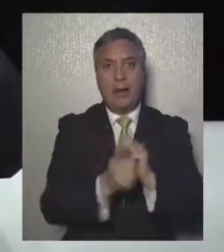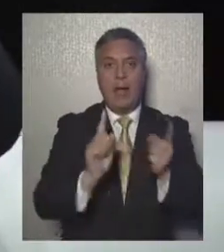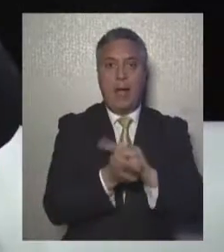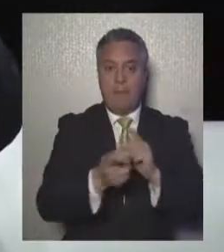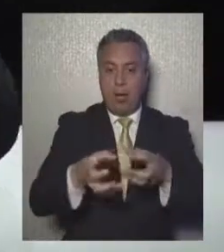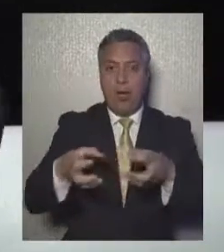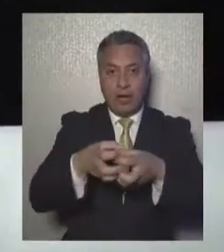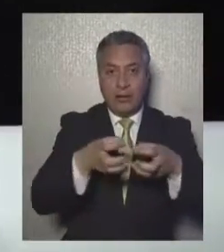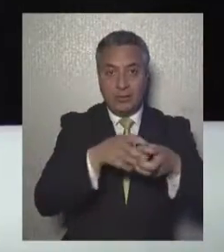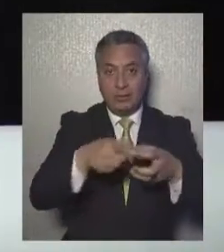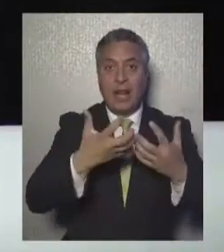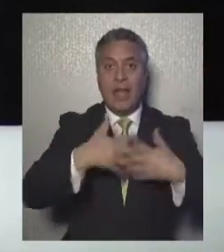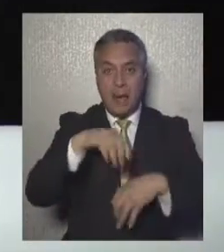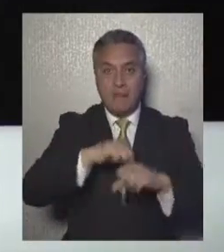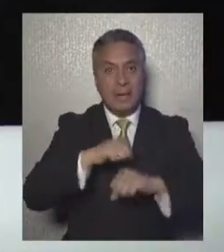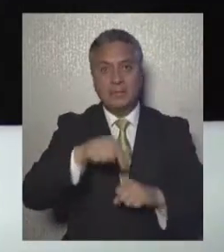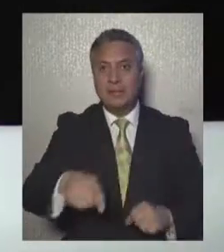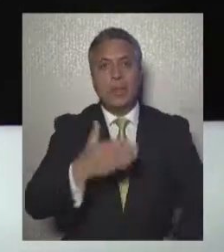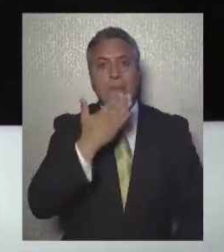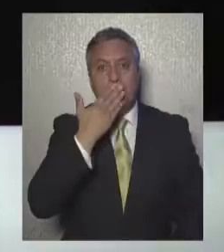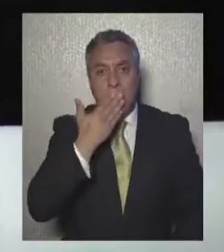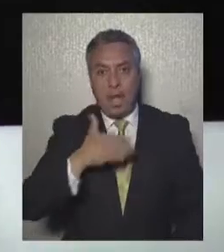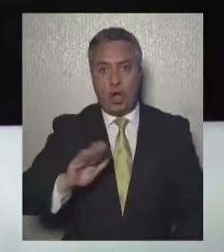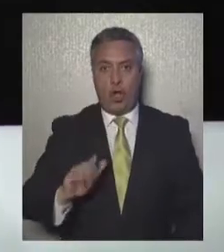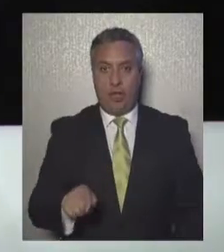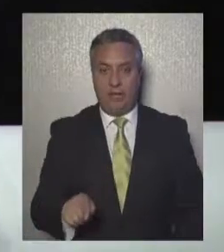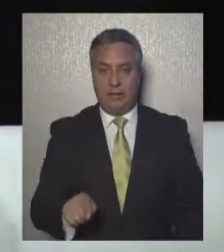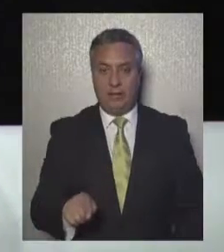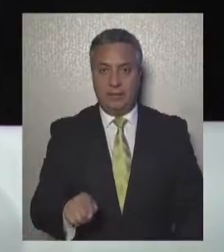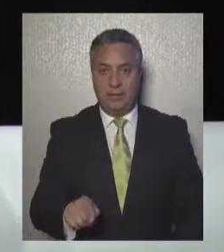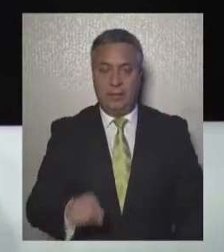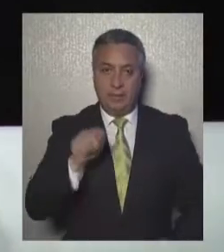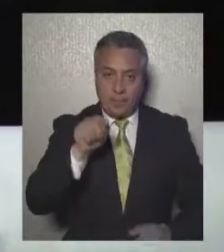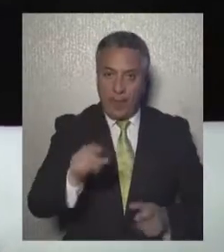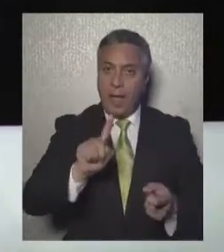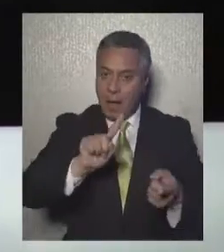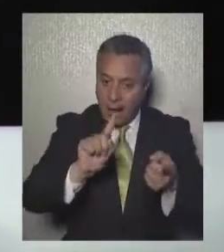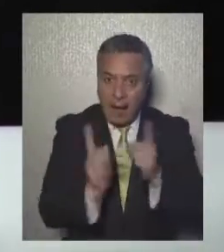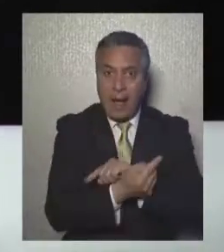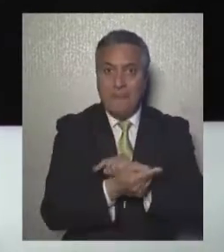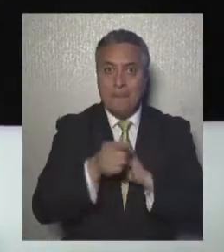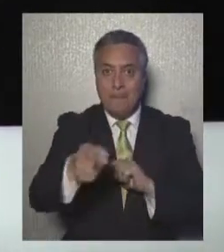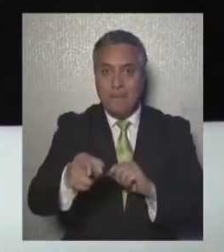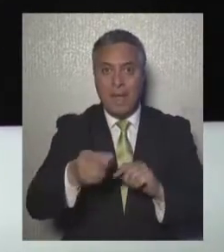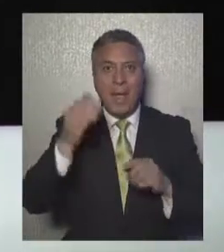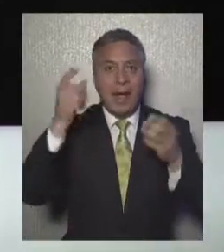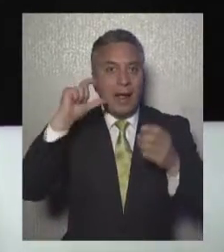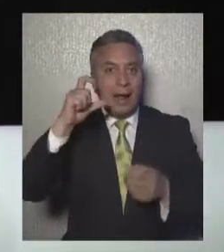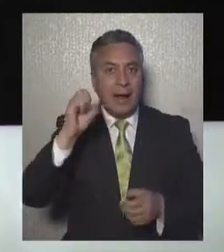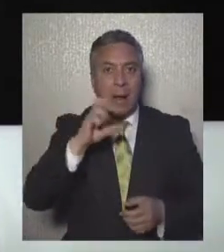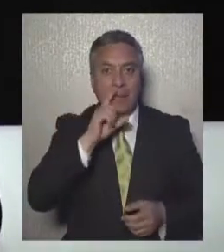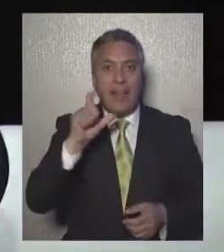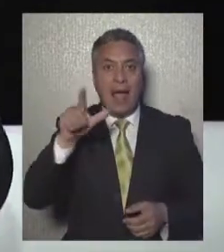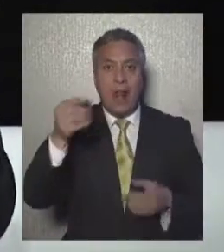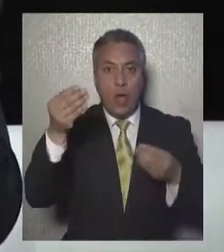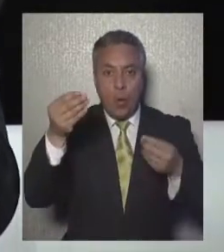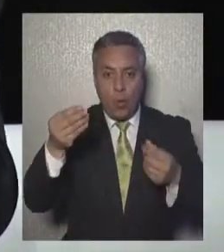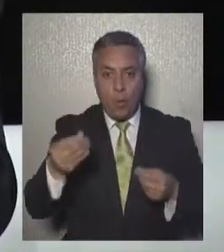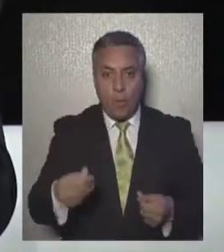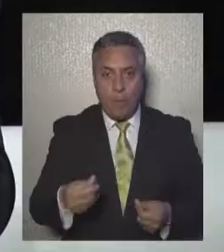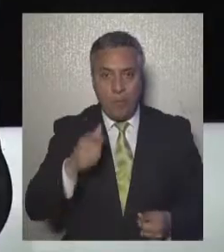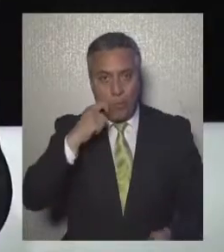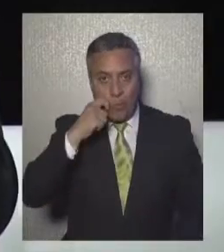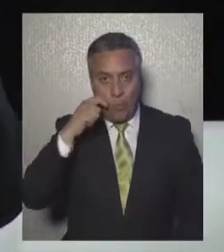empresas mucho más eficientes. Cambia la naturaleza del capital humano que contratan y eso genera otro estímulo